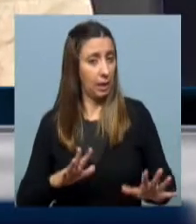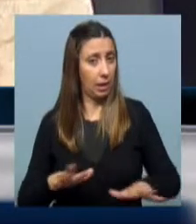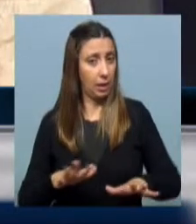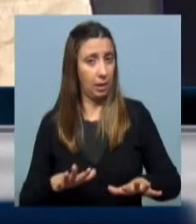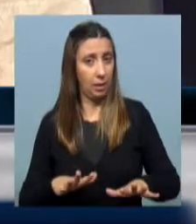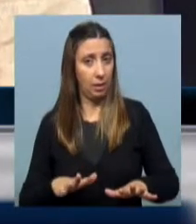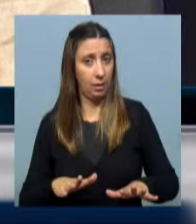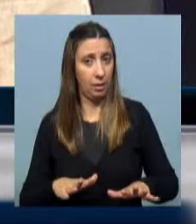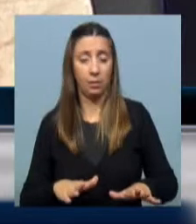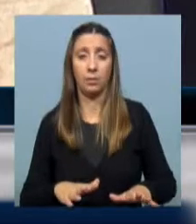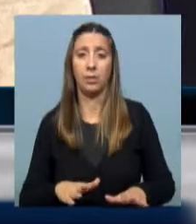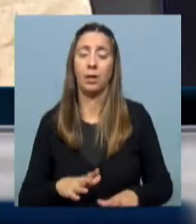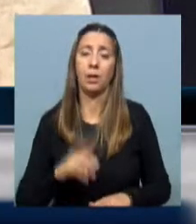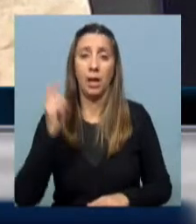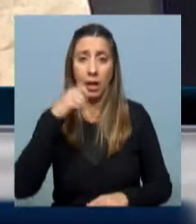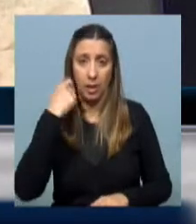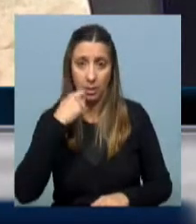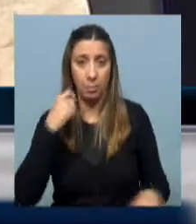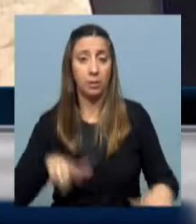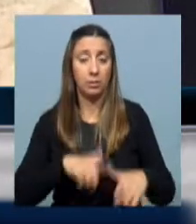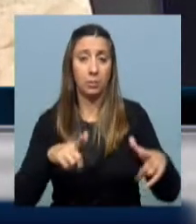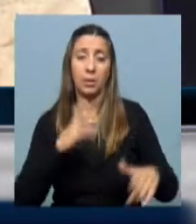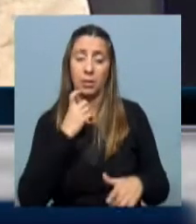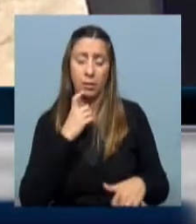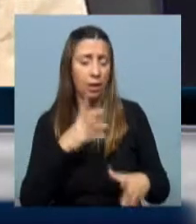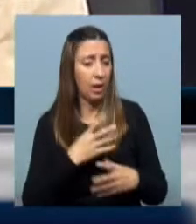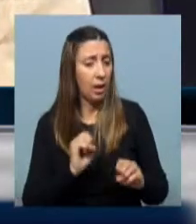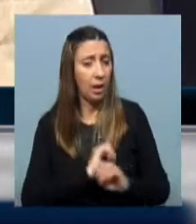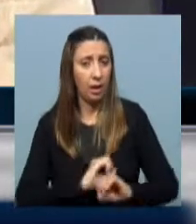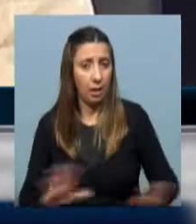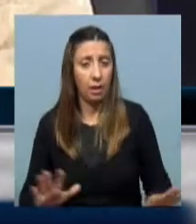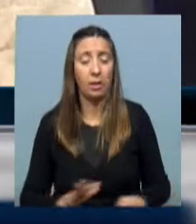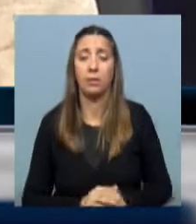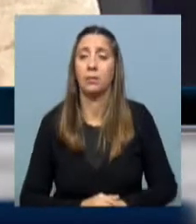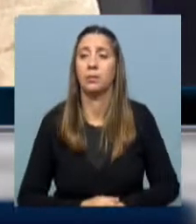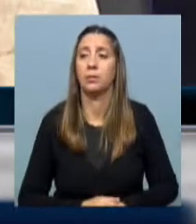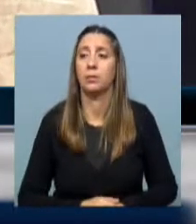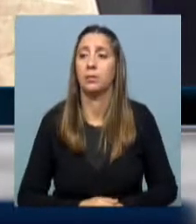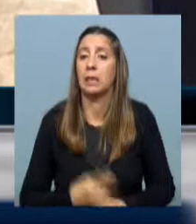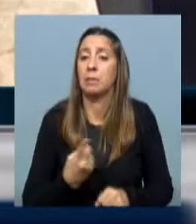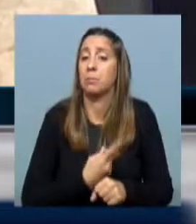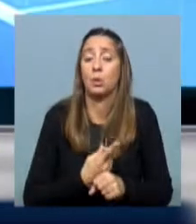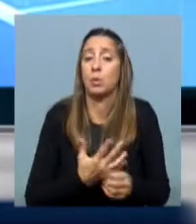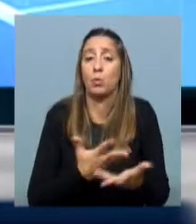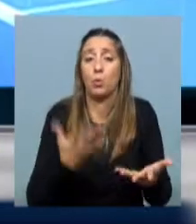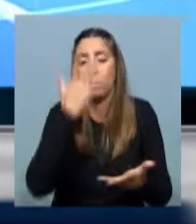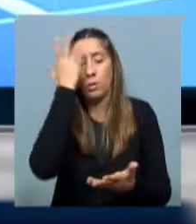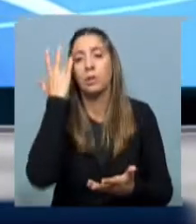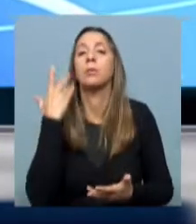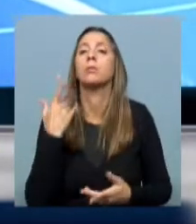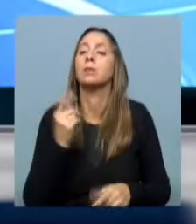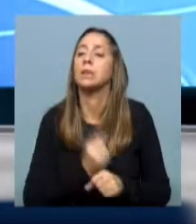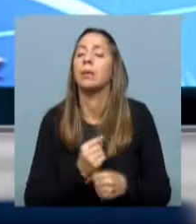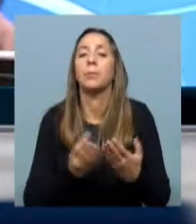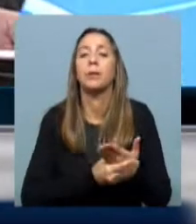hecho a la flora y a la fauna de la provincia de San Luis en la Sierra Central es inconmensurable. Bien. Quiero escuchar la palabra a Alida. ¿Cómo estuvo